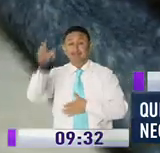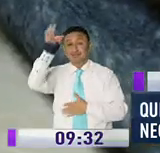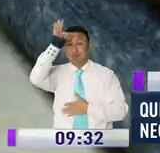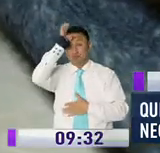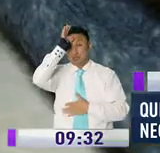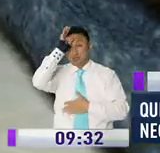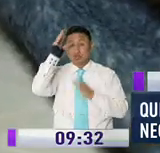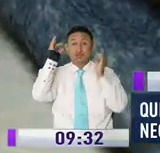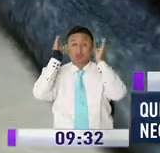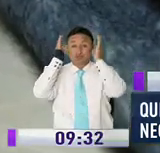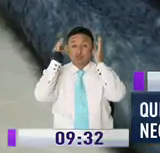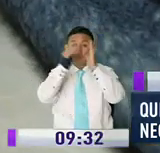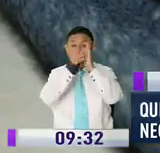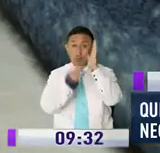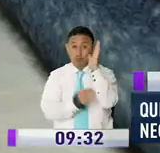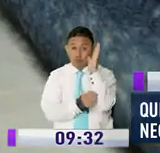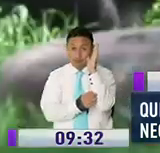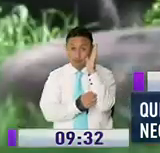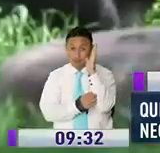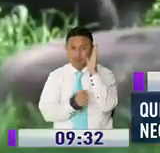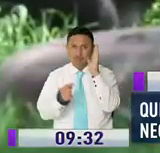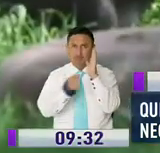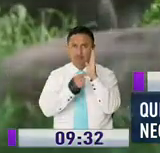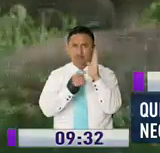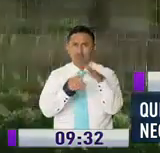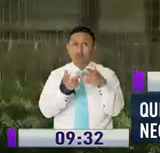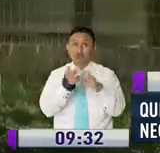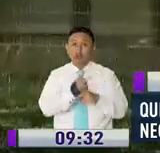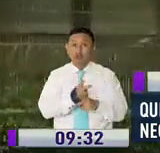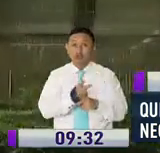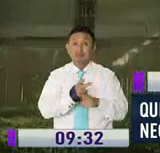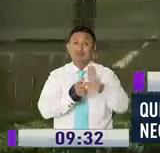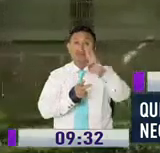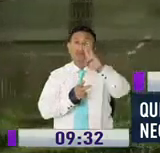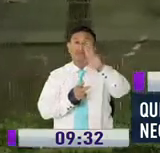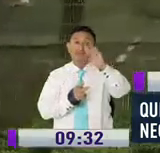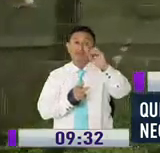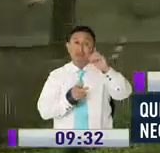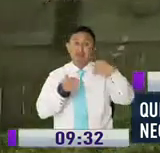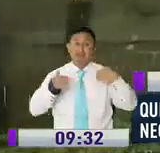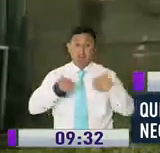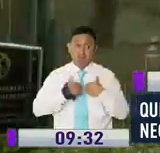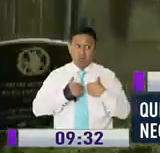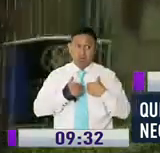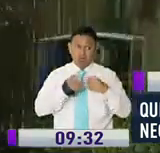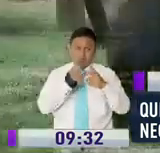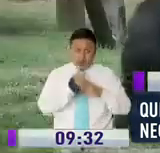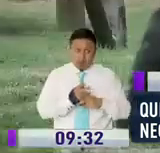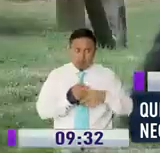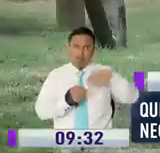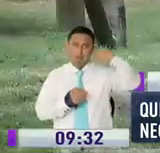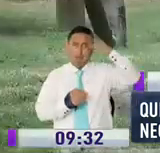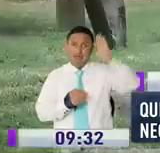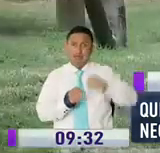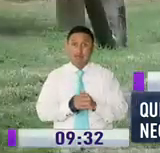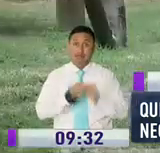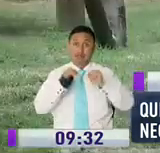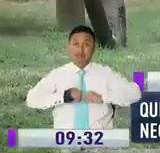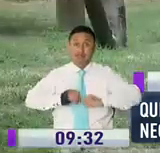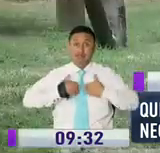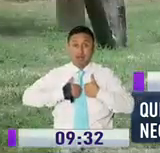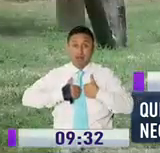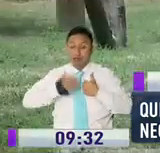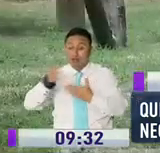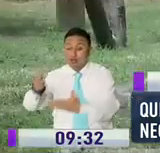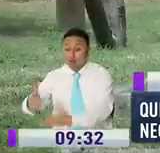veterinaria del Zoológico de Guayabamba. Allí no solo se cuida más de 600 especies como aves y mamíferos, sino también se rescatan a